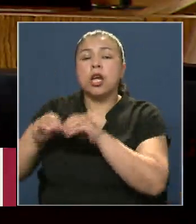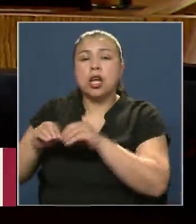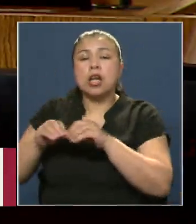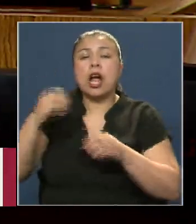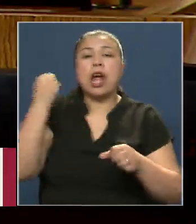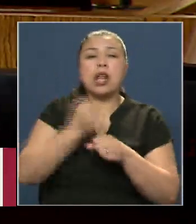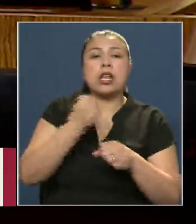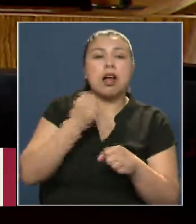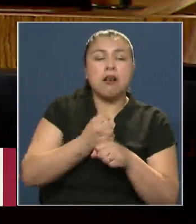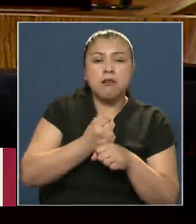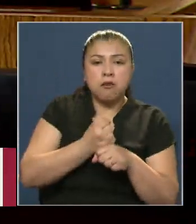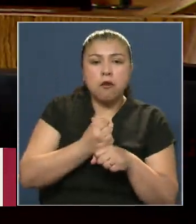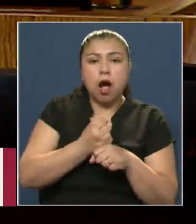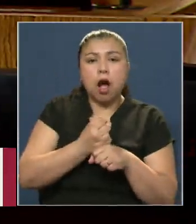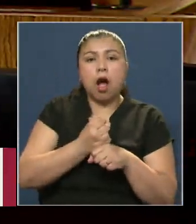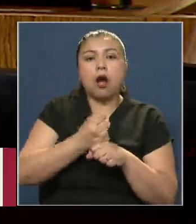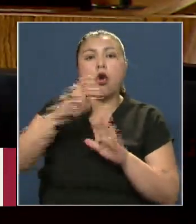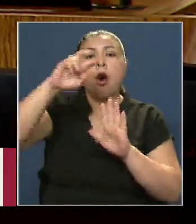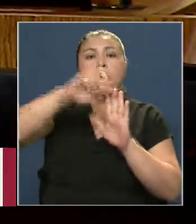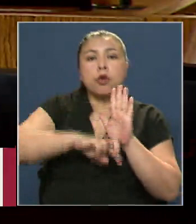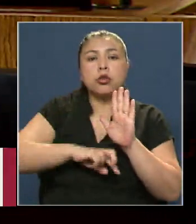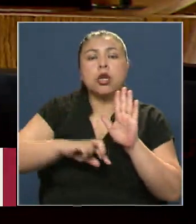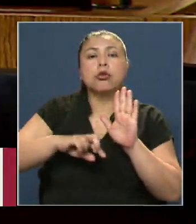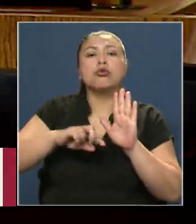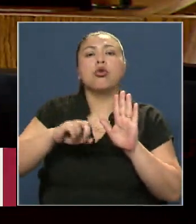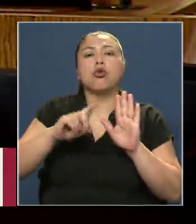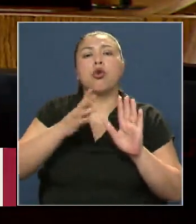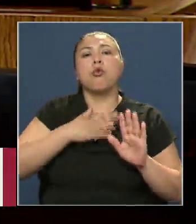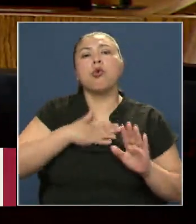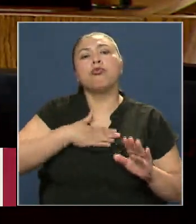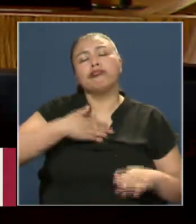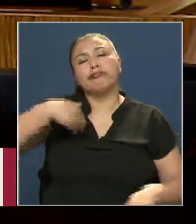trabajo, sus proyectos personales.